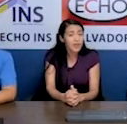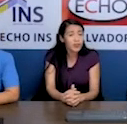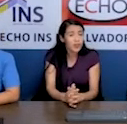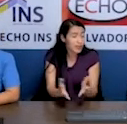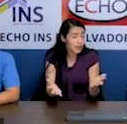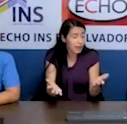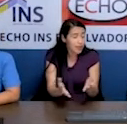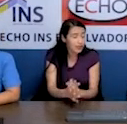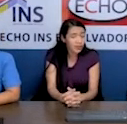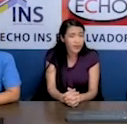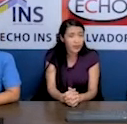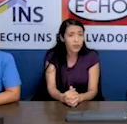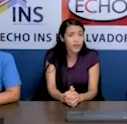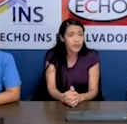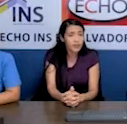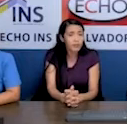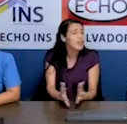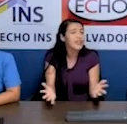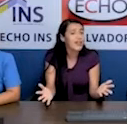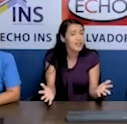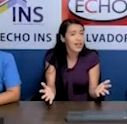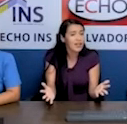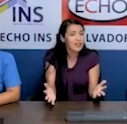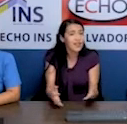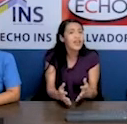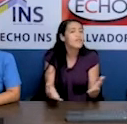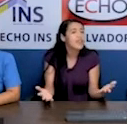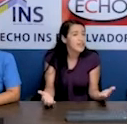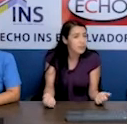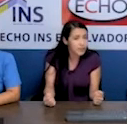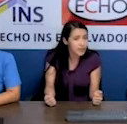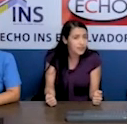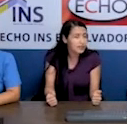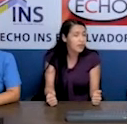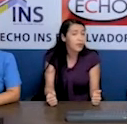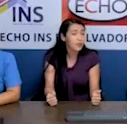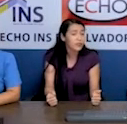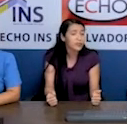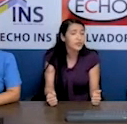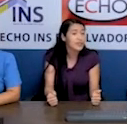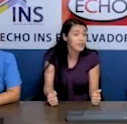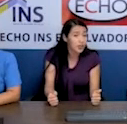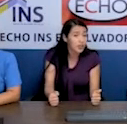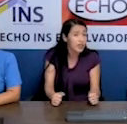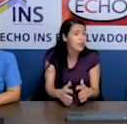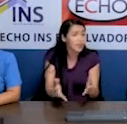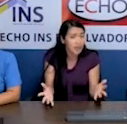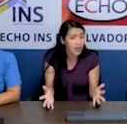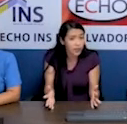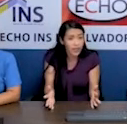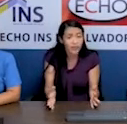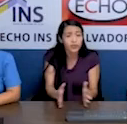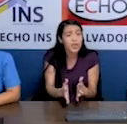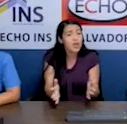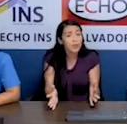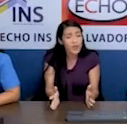estaba hablando hace un momento, medidas generales, evitar que el paciente esté en una posición que se lesione o